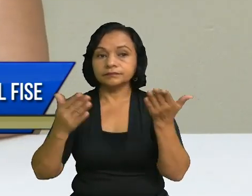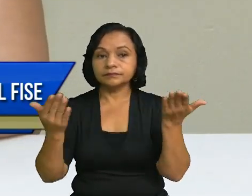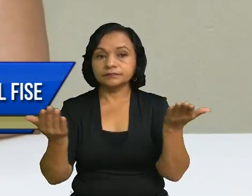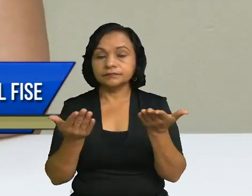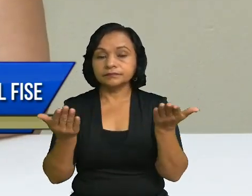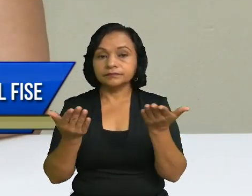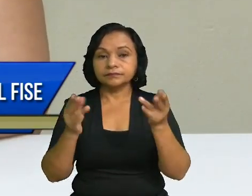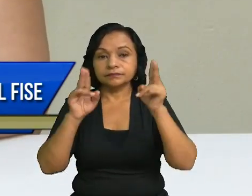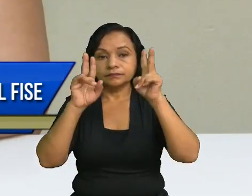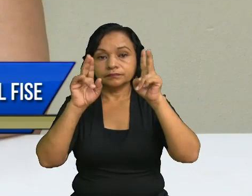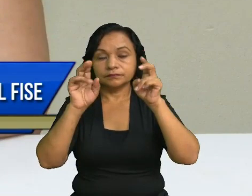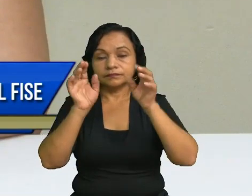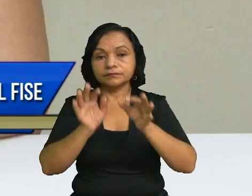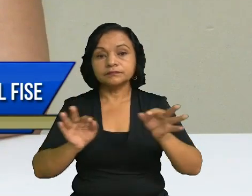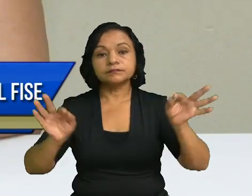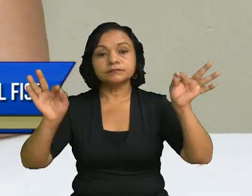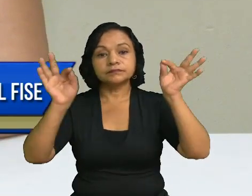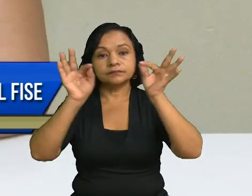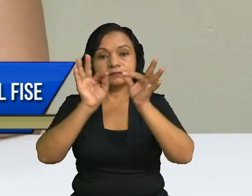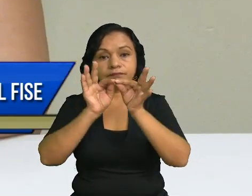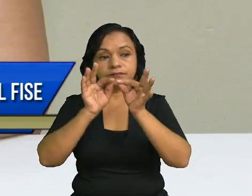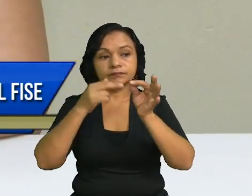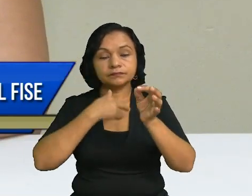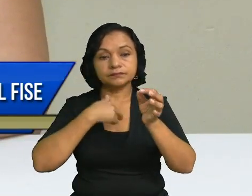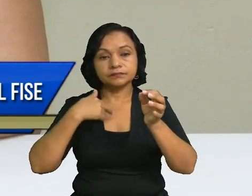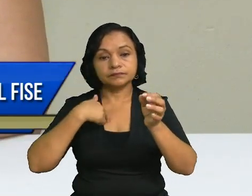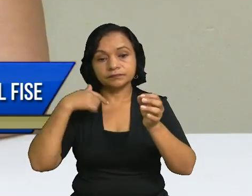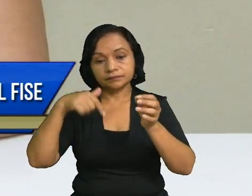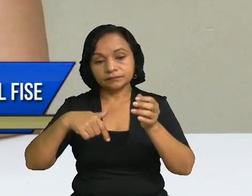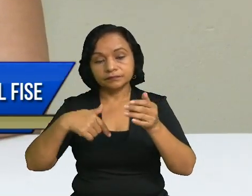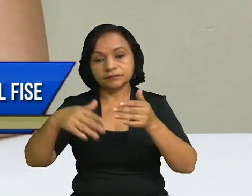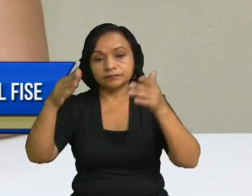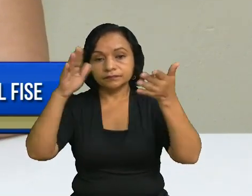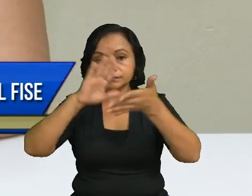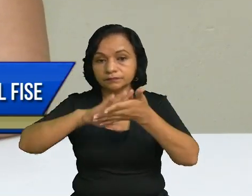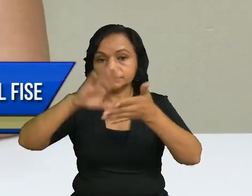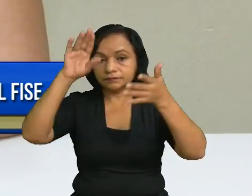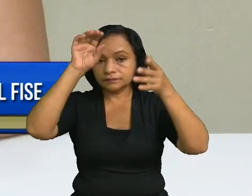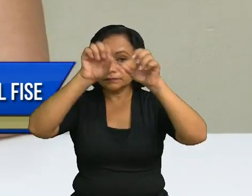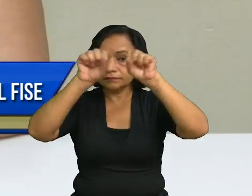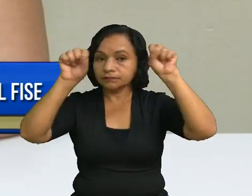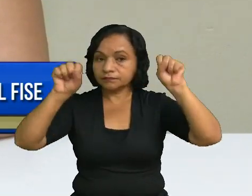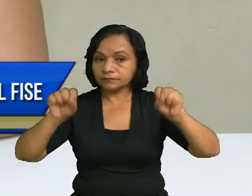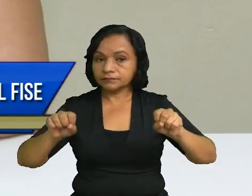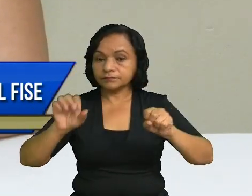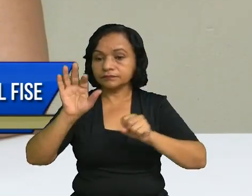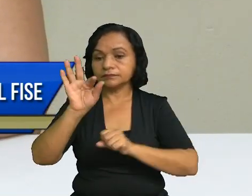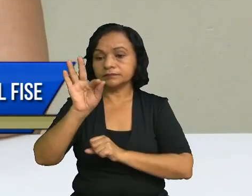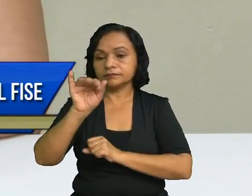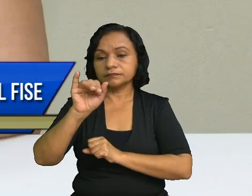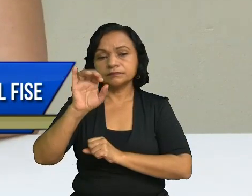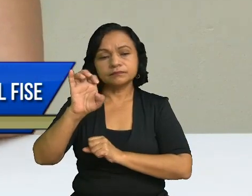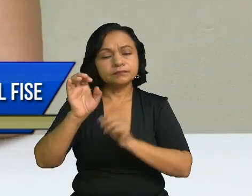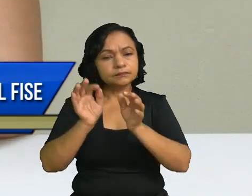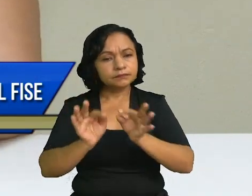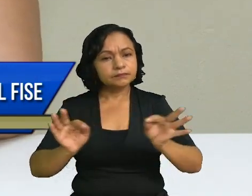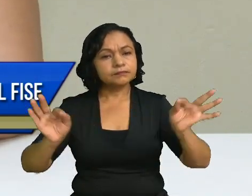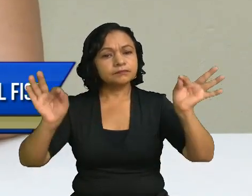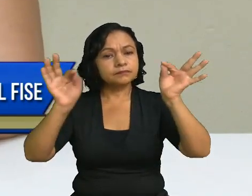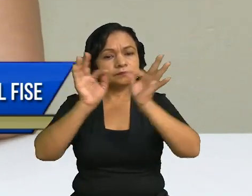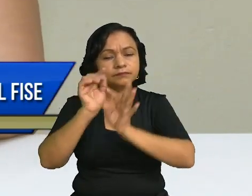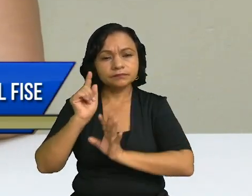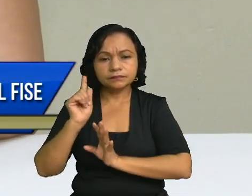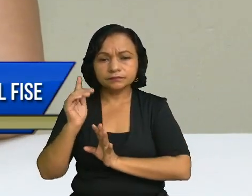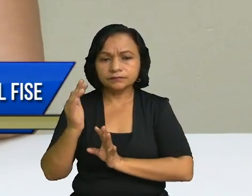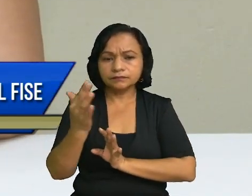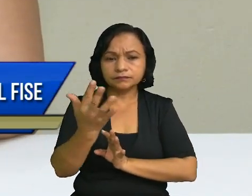aspecto importante que ha estado presente en estas capacitaciones porque para fitch es muy importante que todos